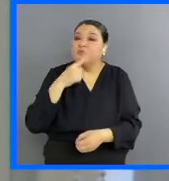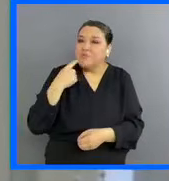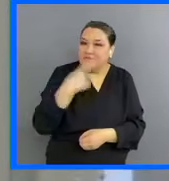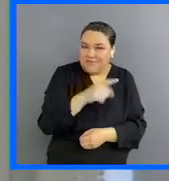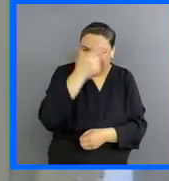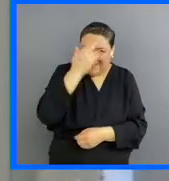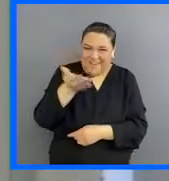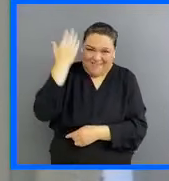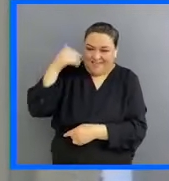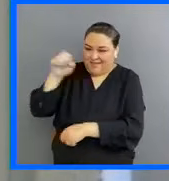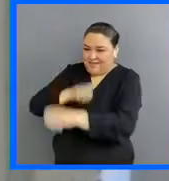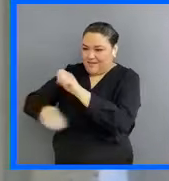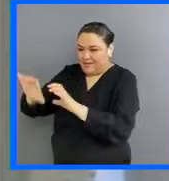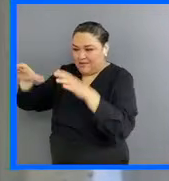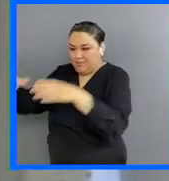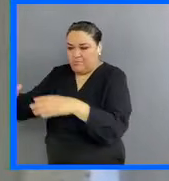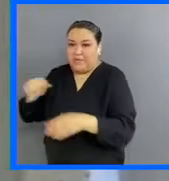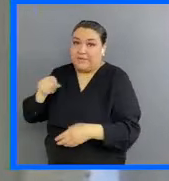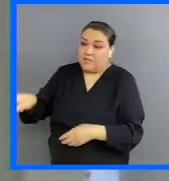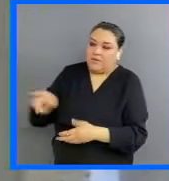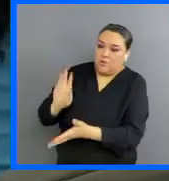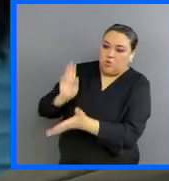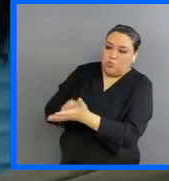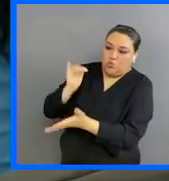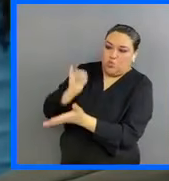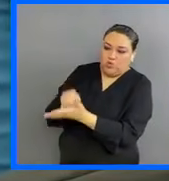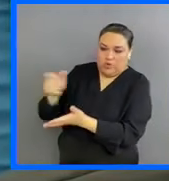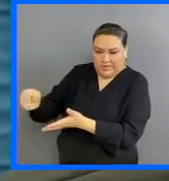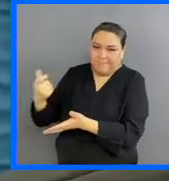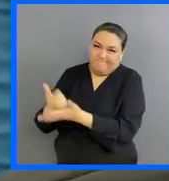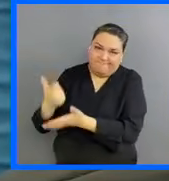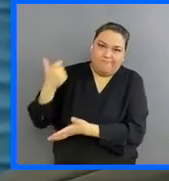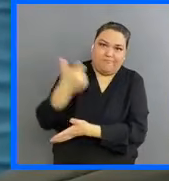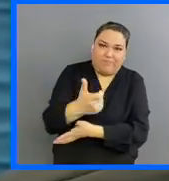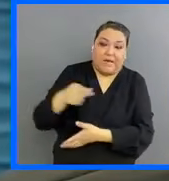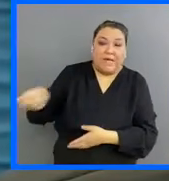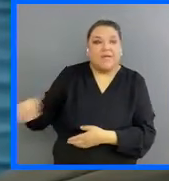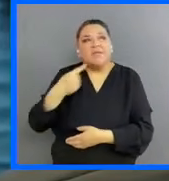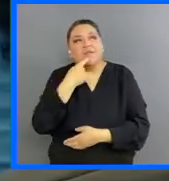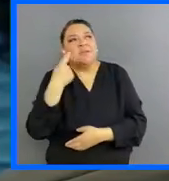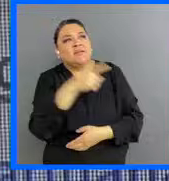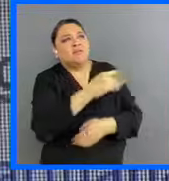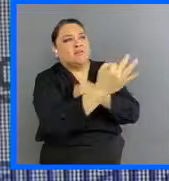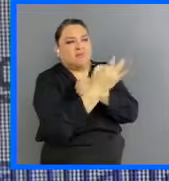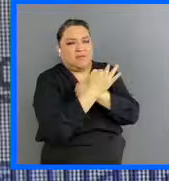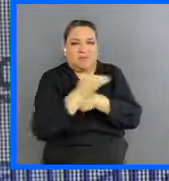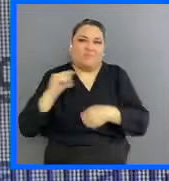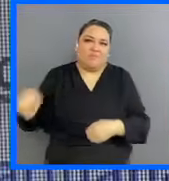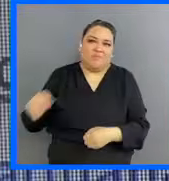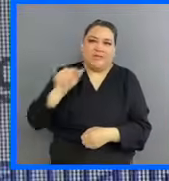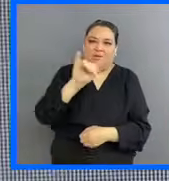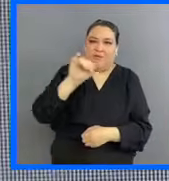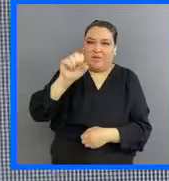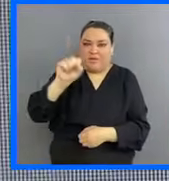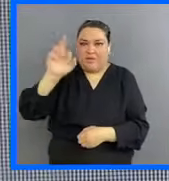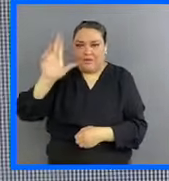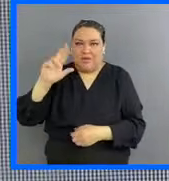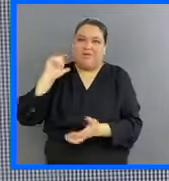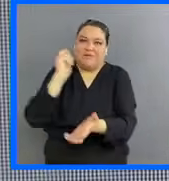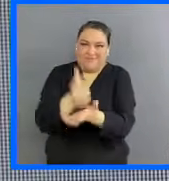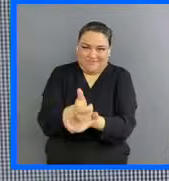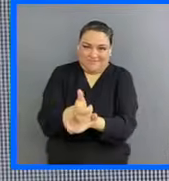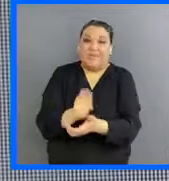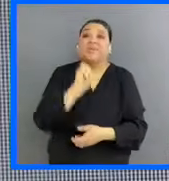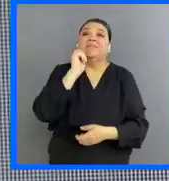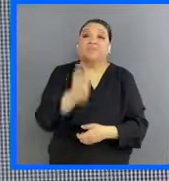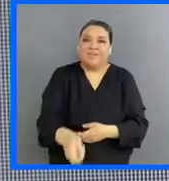una multa que determinó el SAT en su contra por concepto de pago de impuestos sobre la renta. Con esta decisión se revocó el